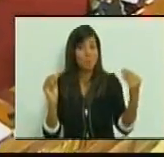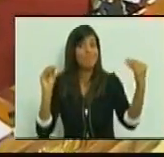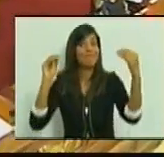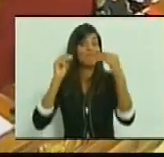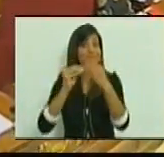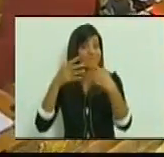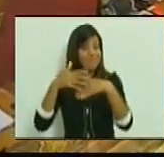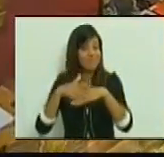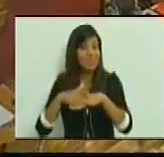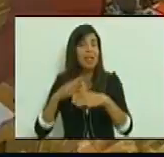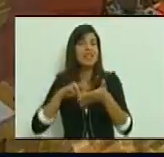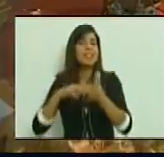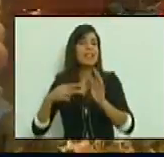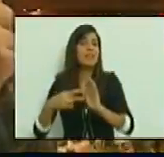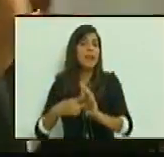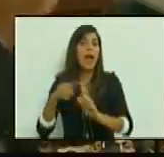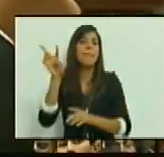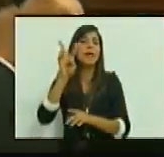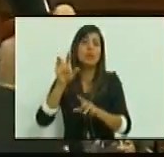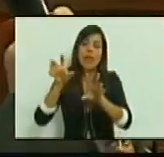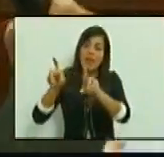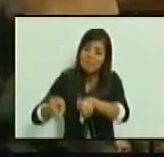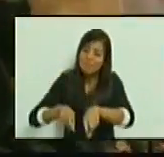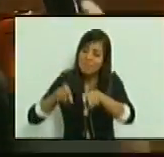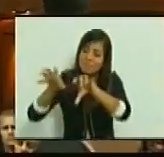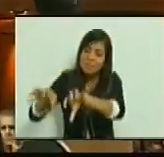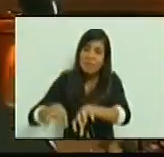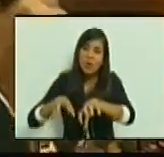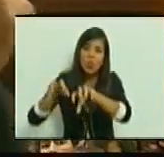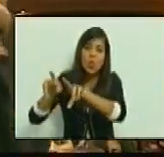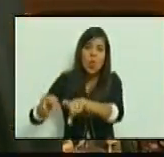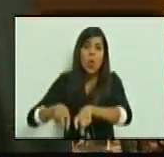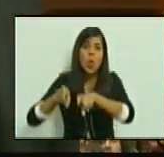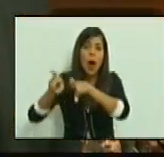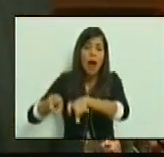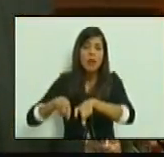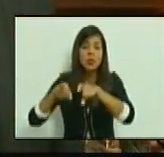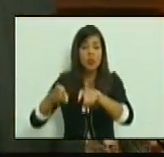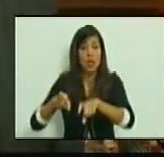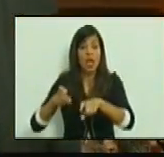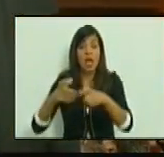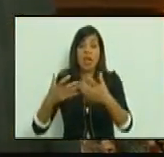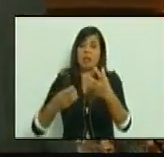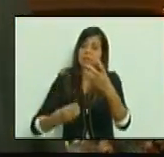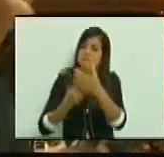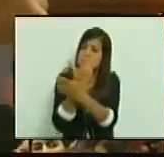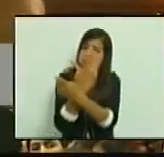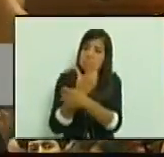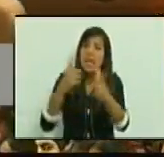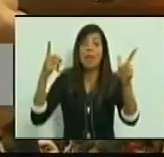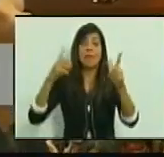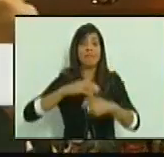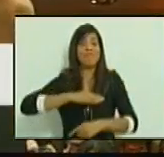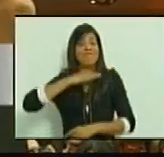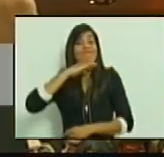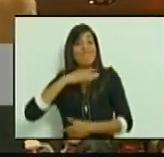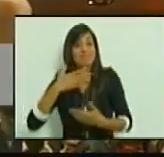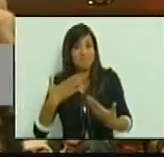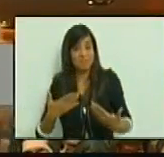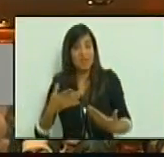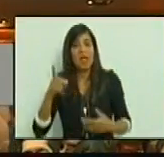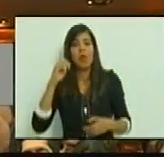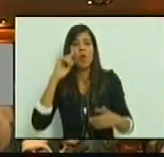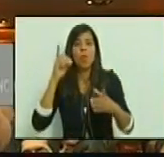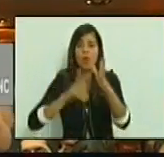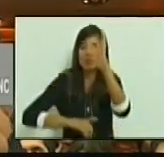con la soberanía agroalimentaria, pero también con la soberanía y la independencia de la patria, a lo cual suma, por supuesto, nuestro